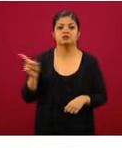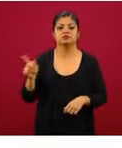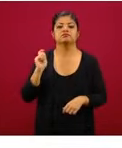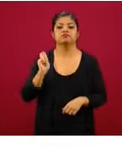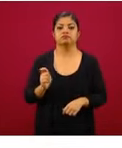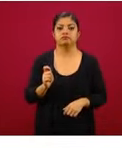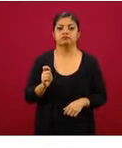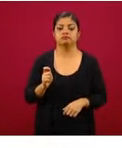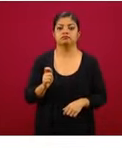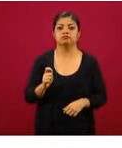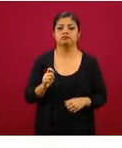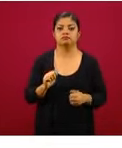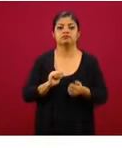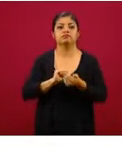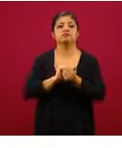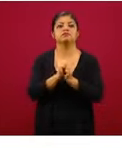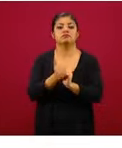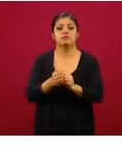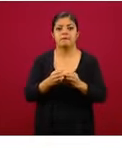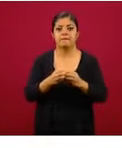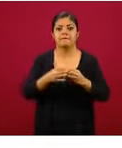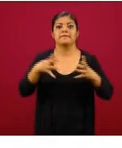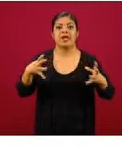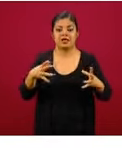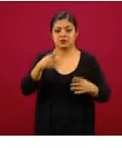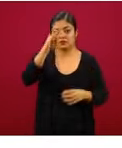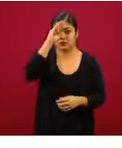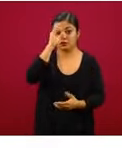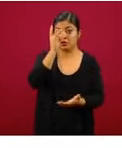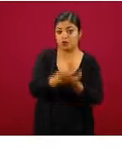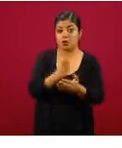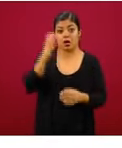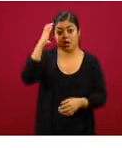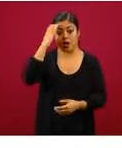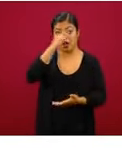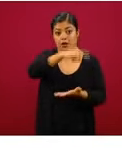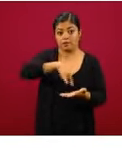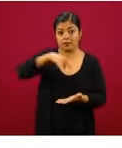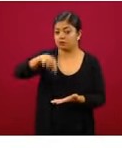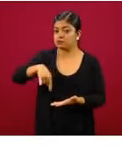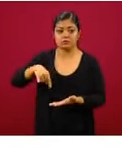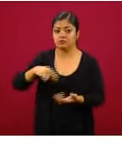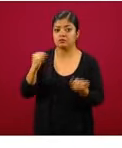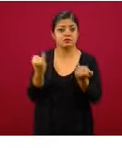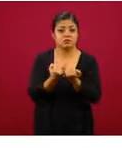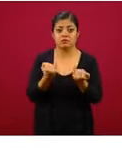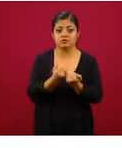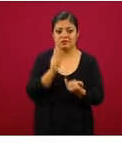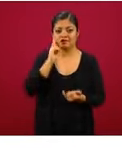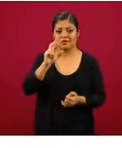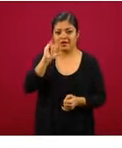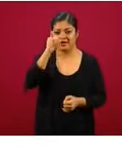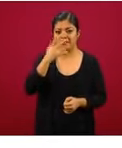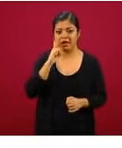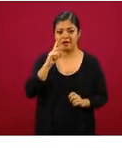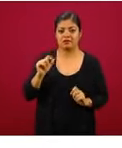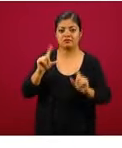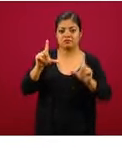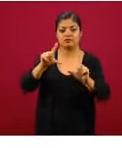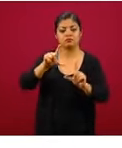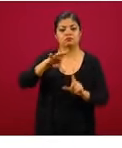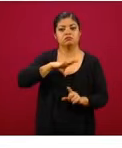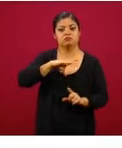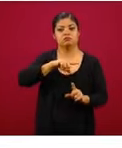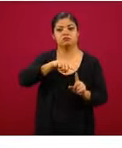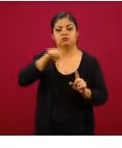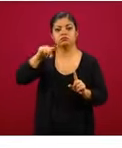habla también de cómo se ha podido entonces incrementar no solo el número de camas, sino a través de esta imagen podemos ver también cómo se ha